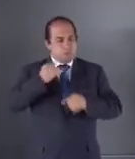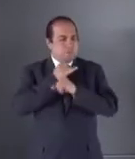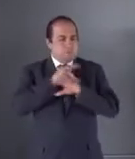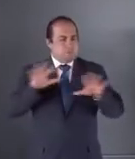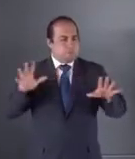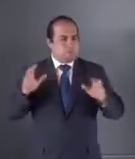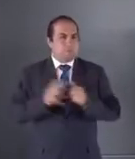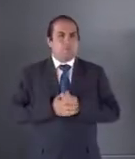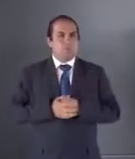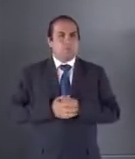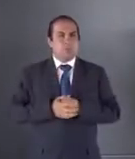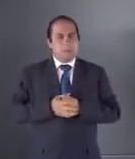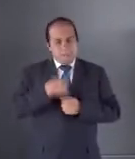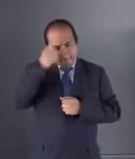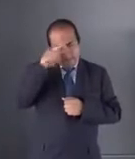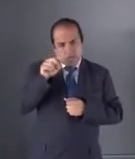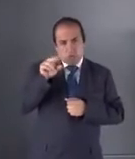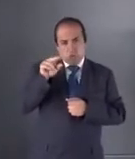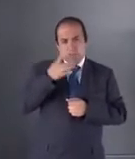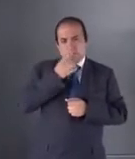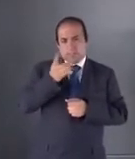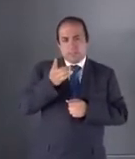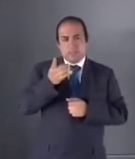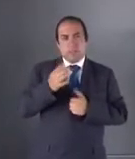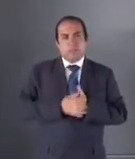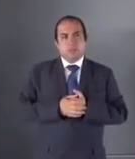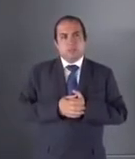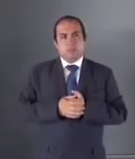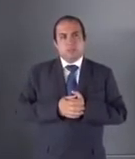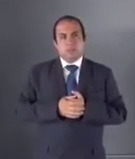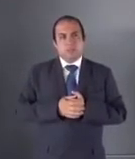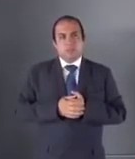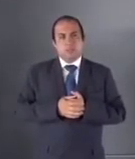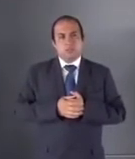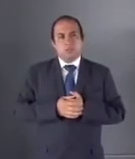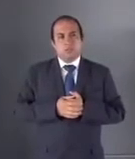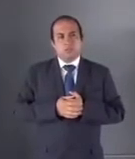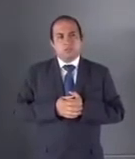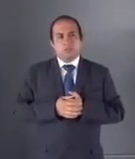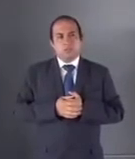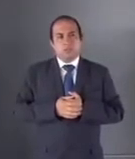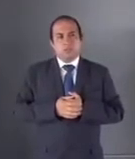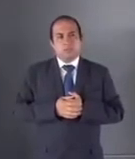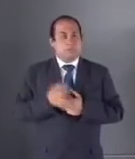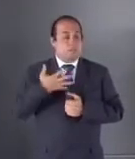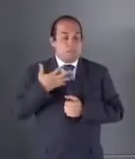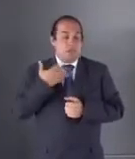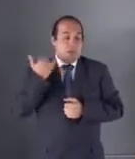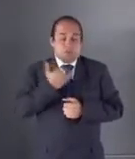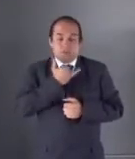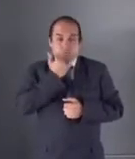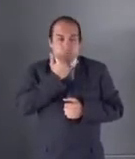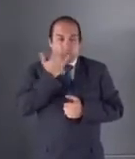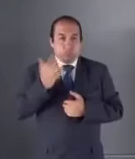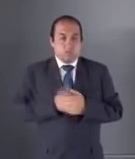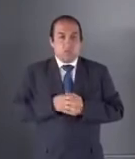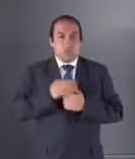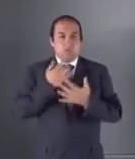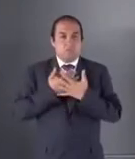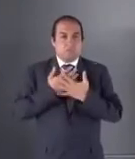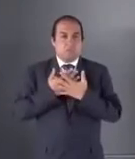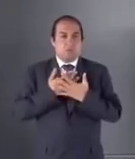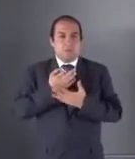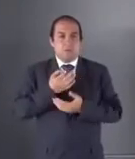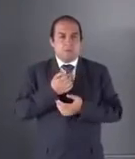no decir ahora un número que vaya a tener algún error. Si nos esperan un momento para